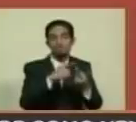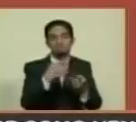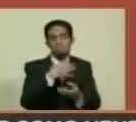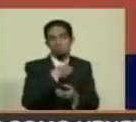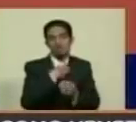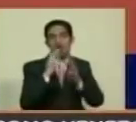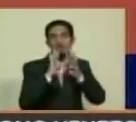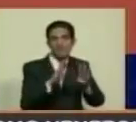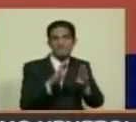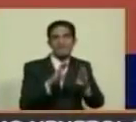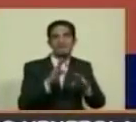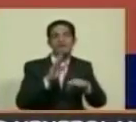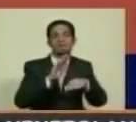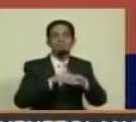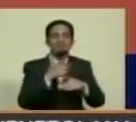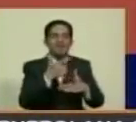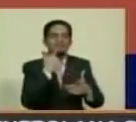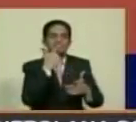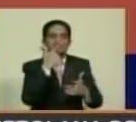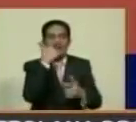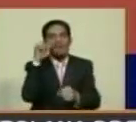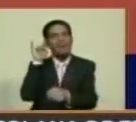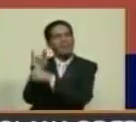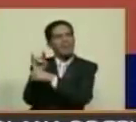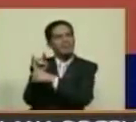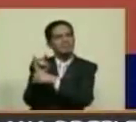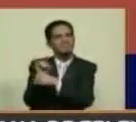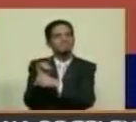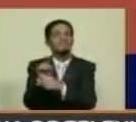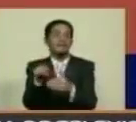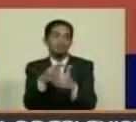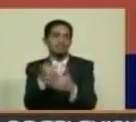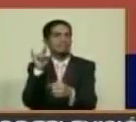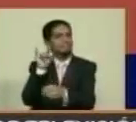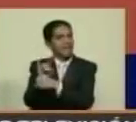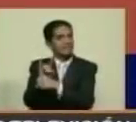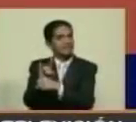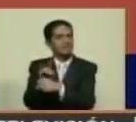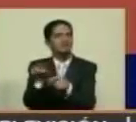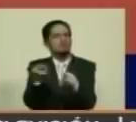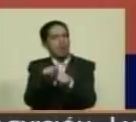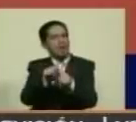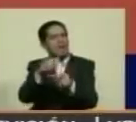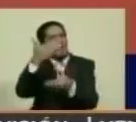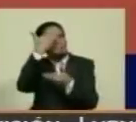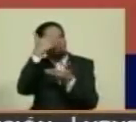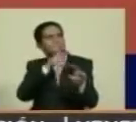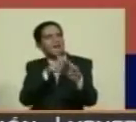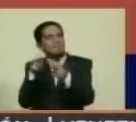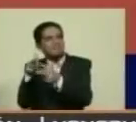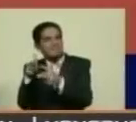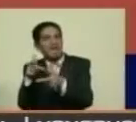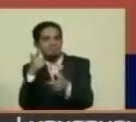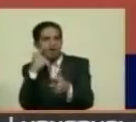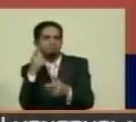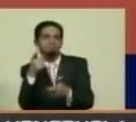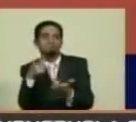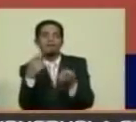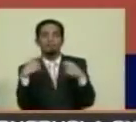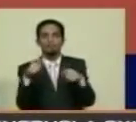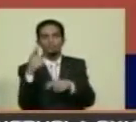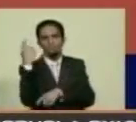tratado como un desertor, de manera como son tratados los desertores por el paramilitarismo colombiano y por el narcotráfico colombiano. Iba a